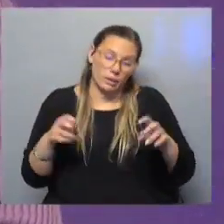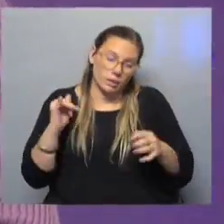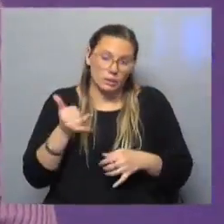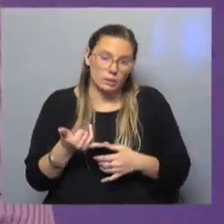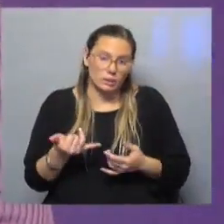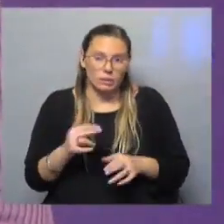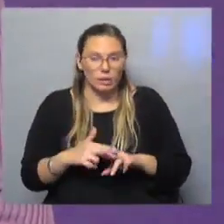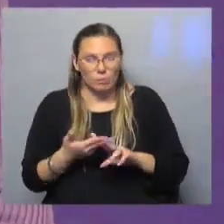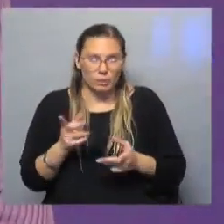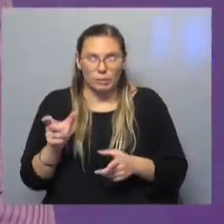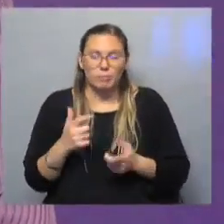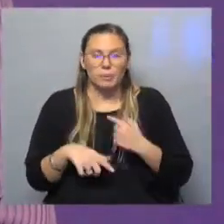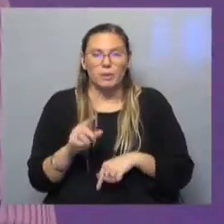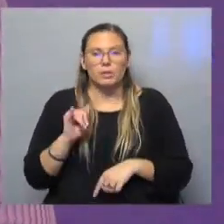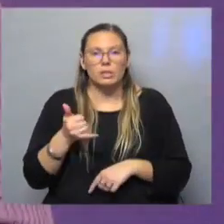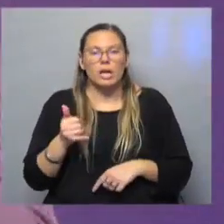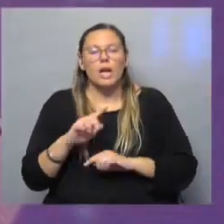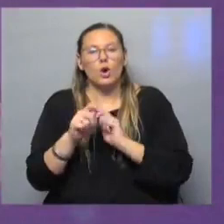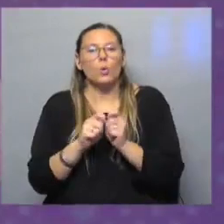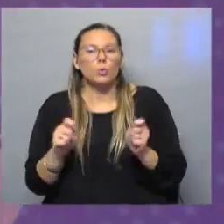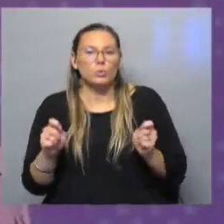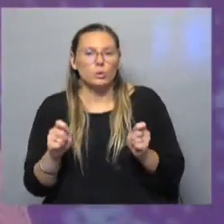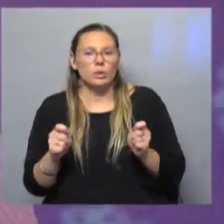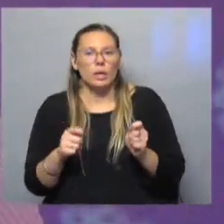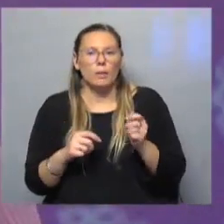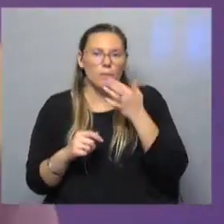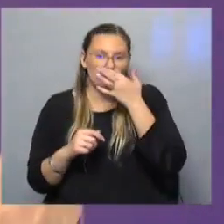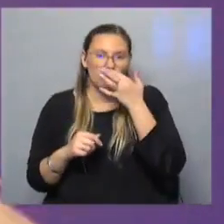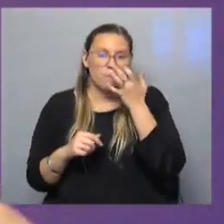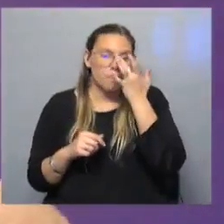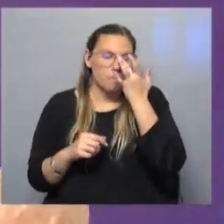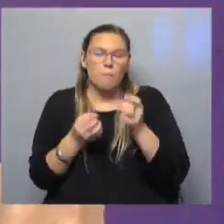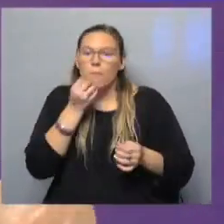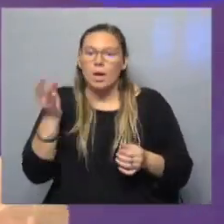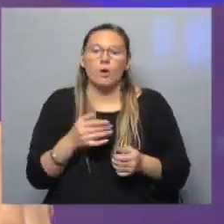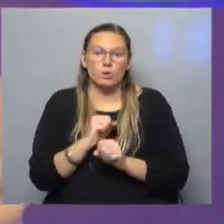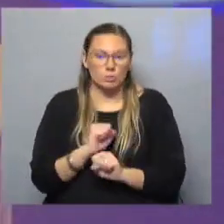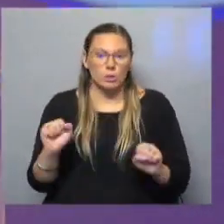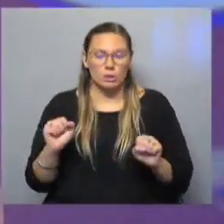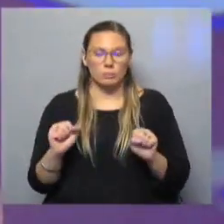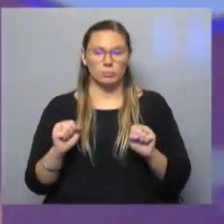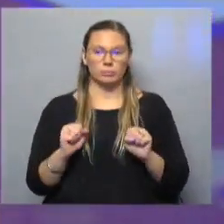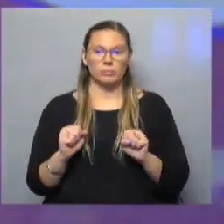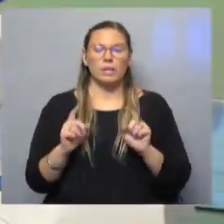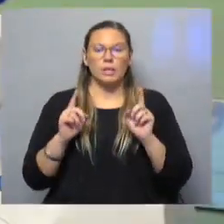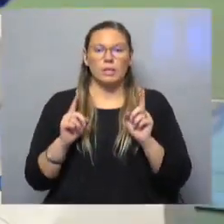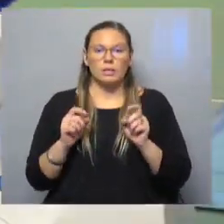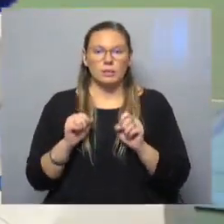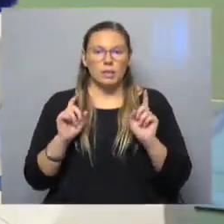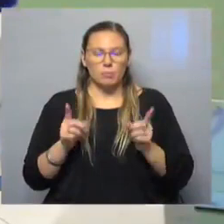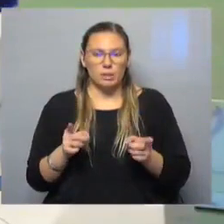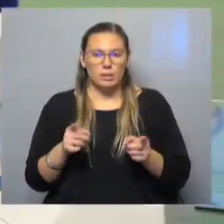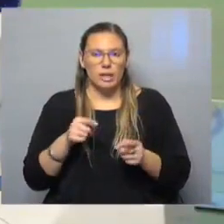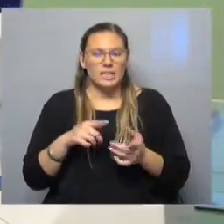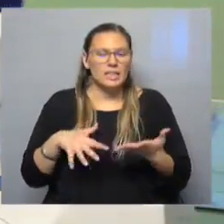para analizarlo, valga la redundancia, sacar conclusiones que sean lo más correctas posibles y que además se pueda tener en cuenta